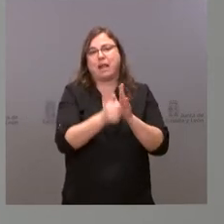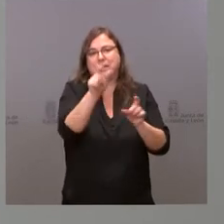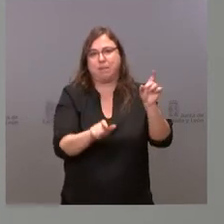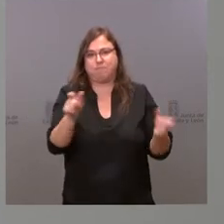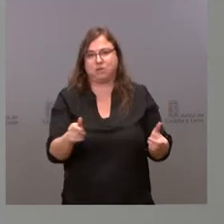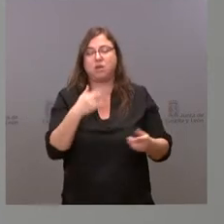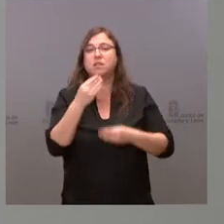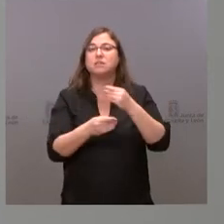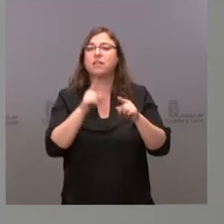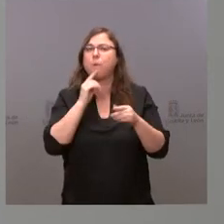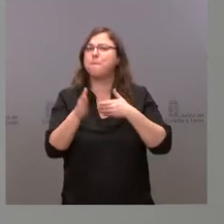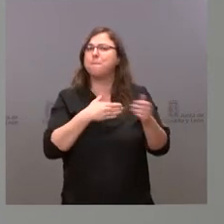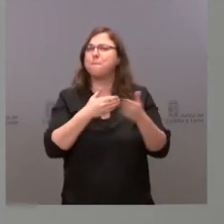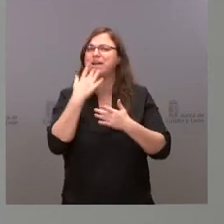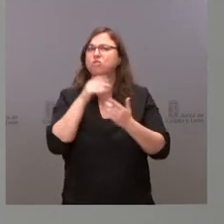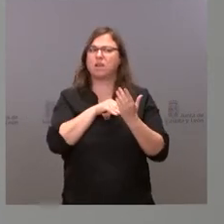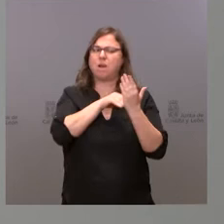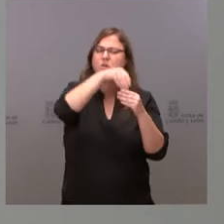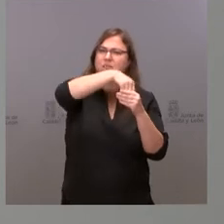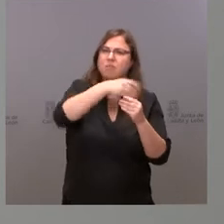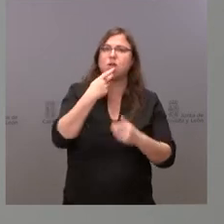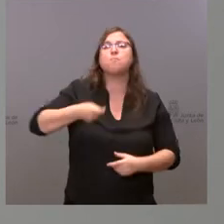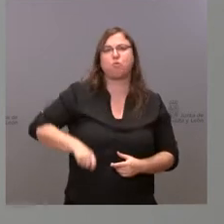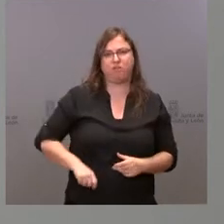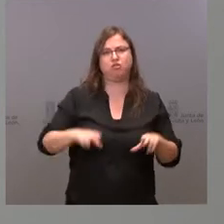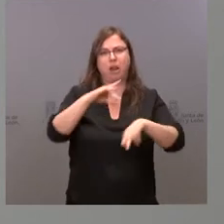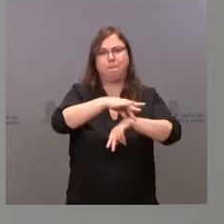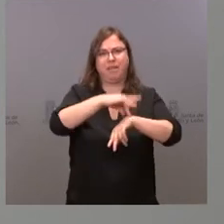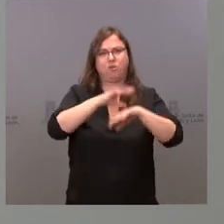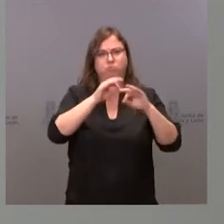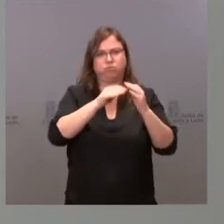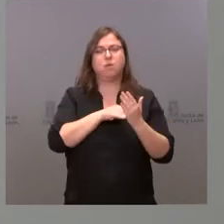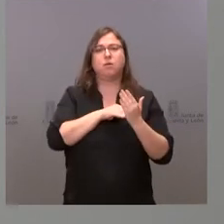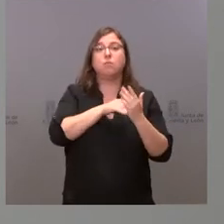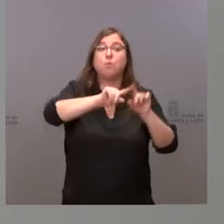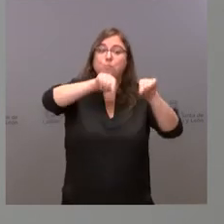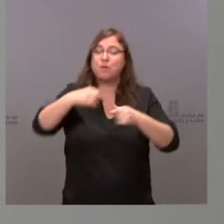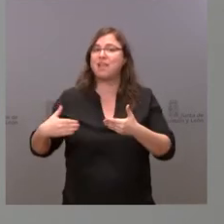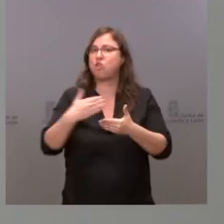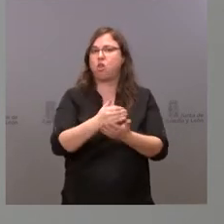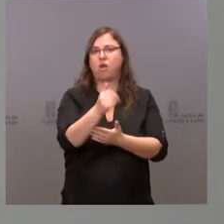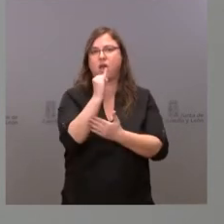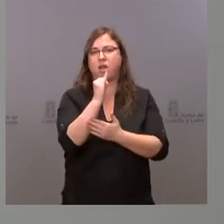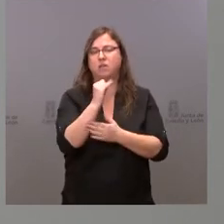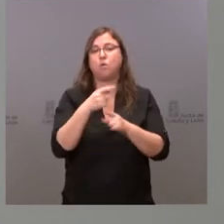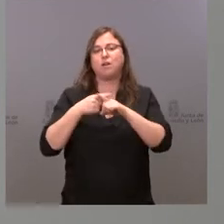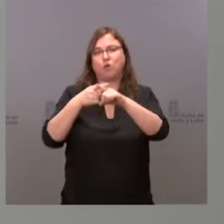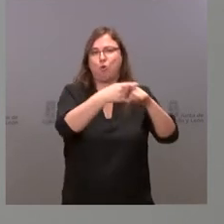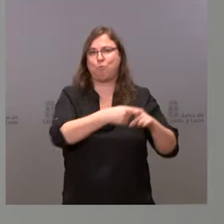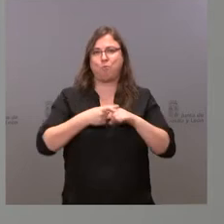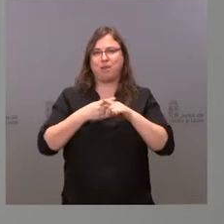realizadas por personal sanitario se dispondrán en todas las provincias se repartirán en todas las